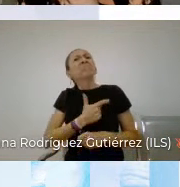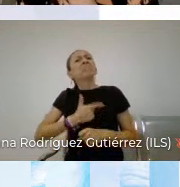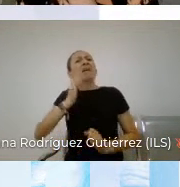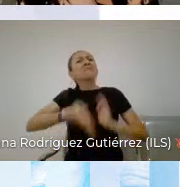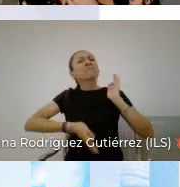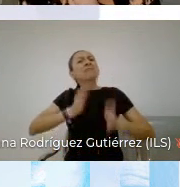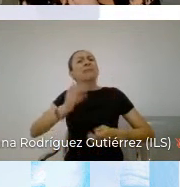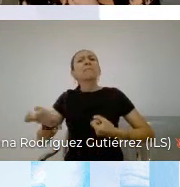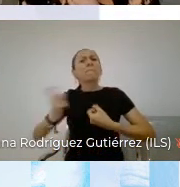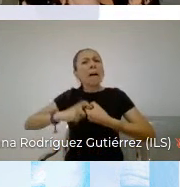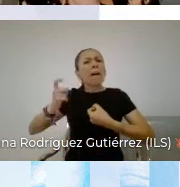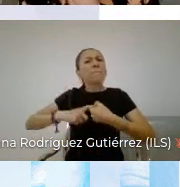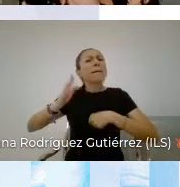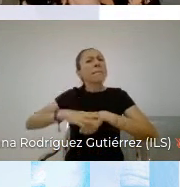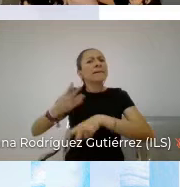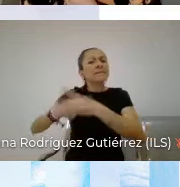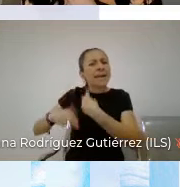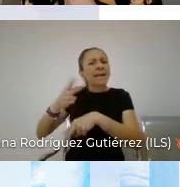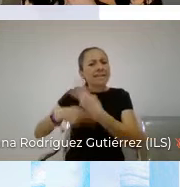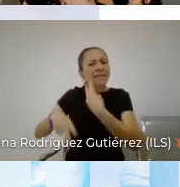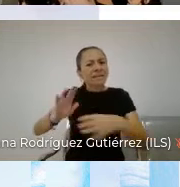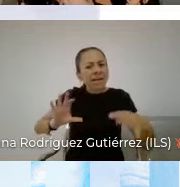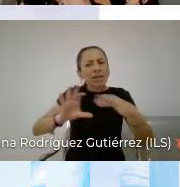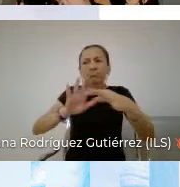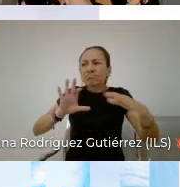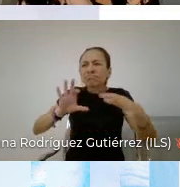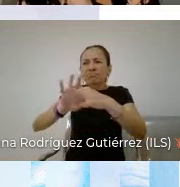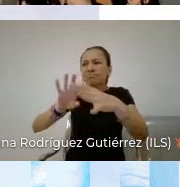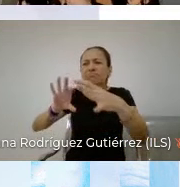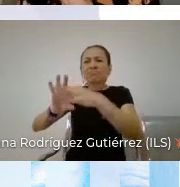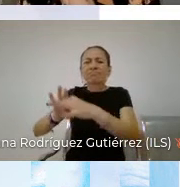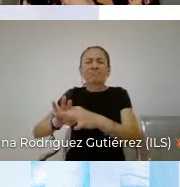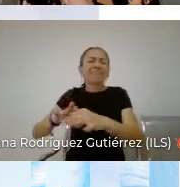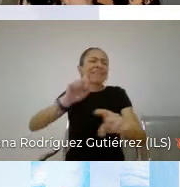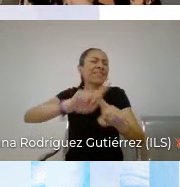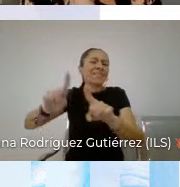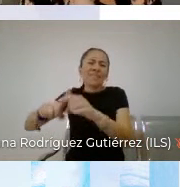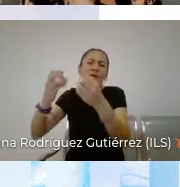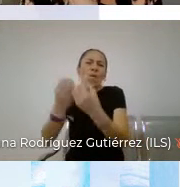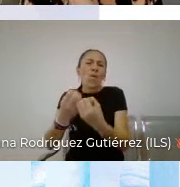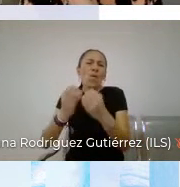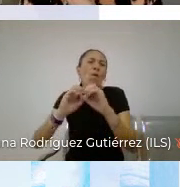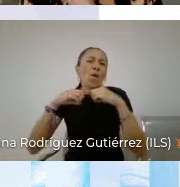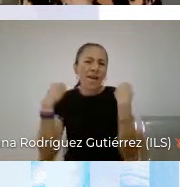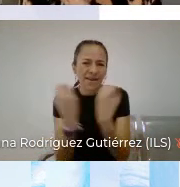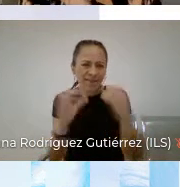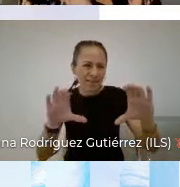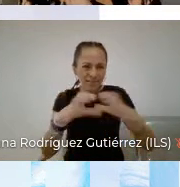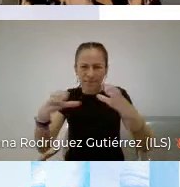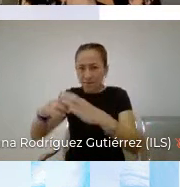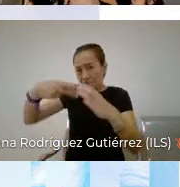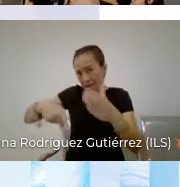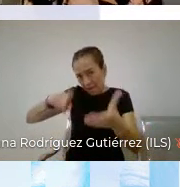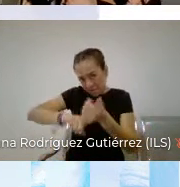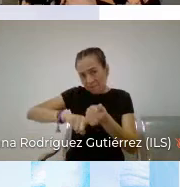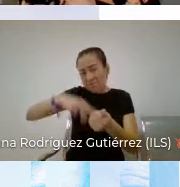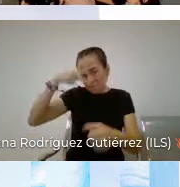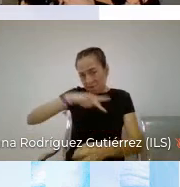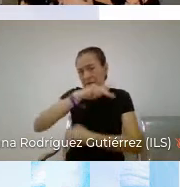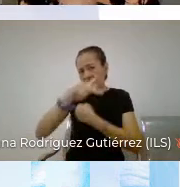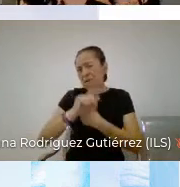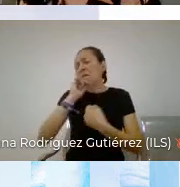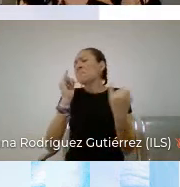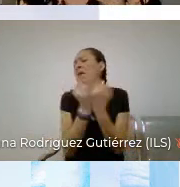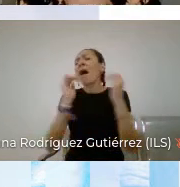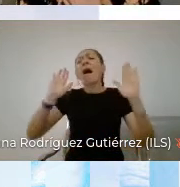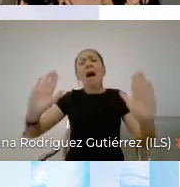justo trabajamos ahí también en alianza con muchísimas organizaciones en el ecosistema, tanto en México como en otros países. Y eso es